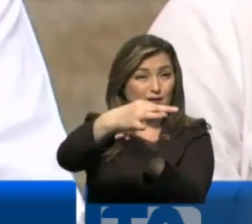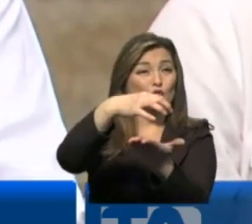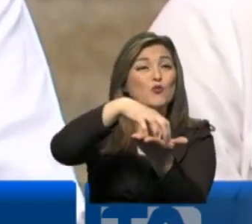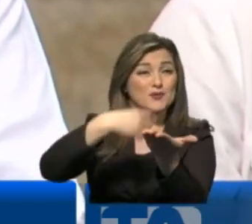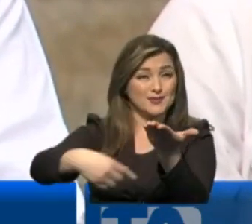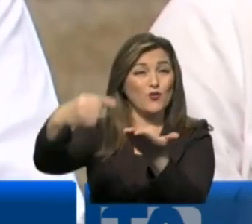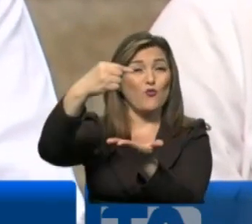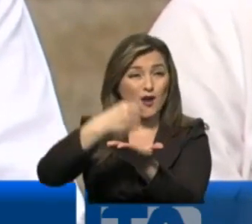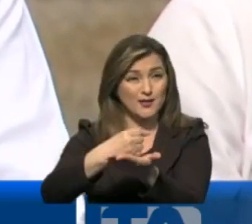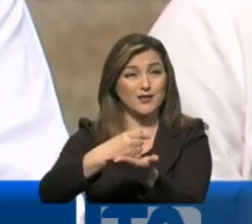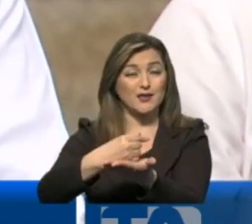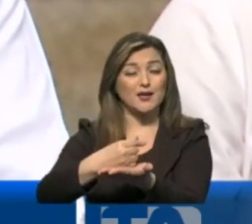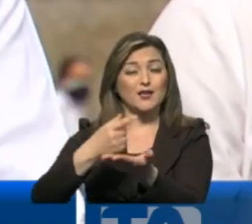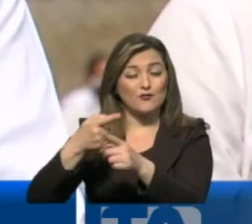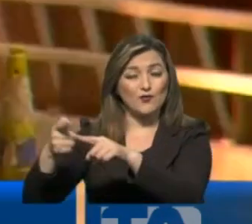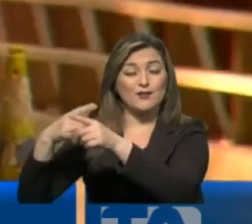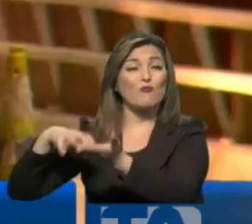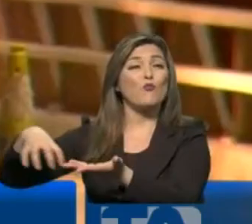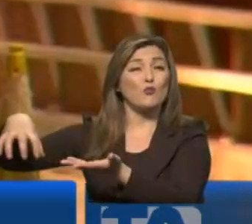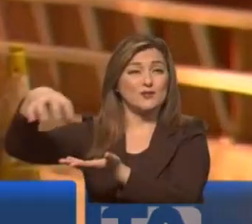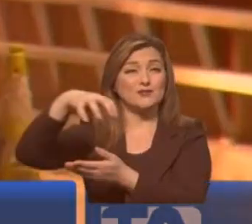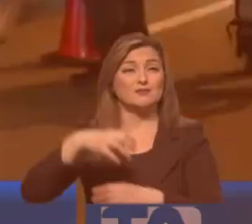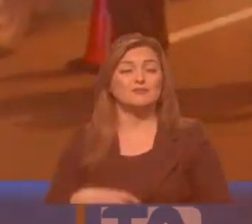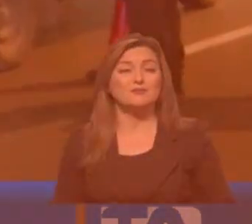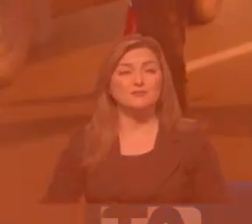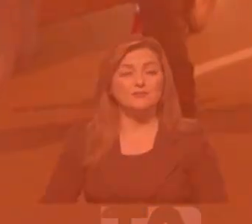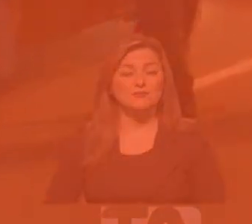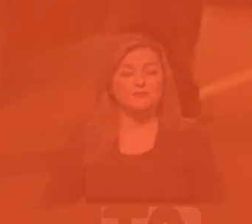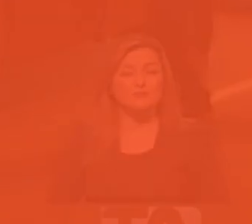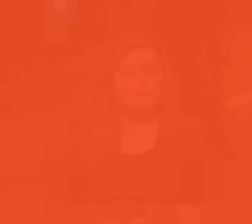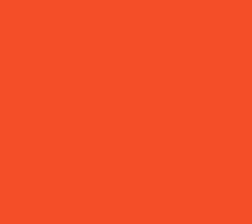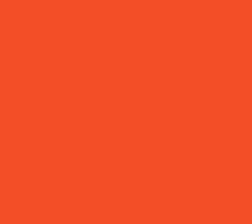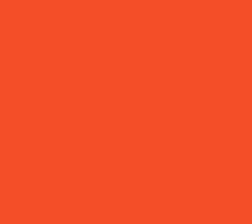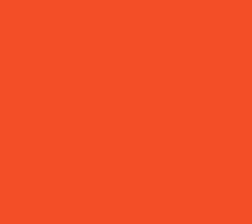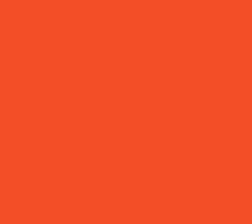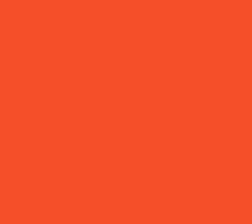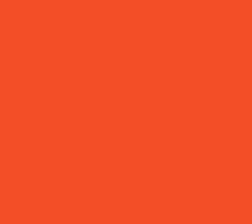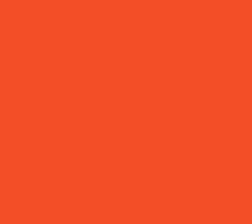del Guayas y también de otras provincias. Johanna Ramos, 24 horas.